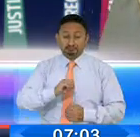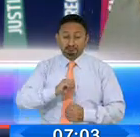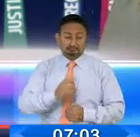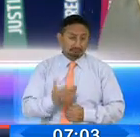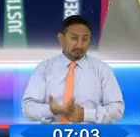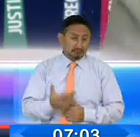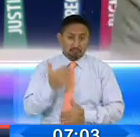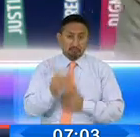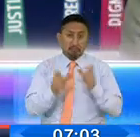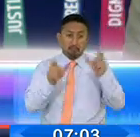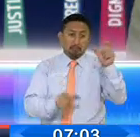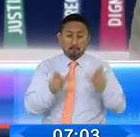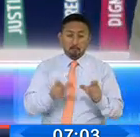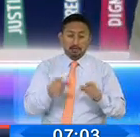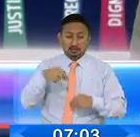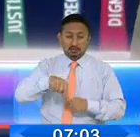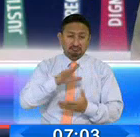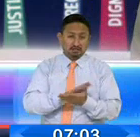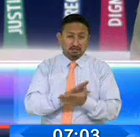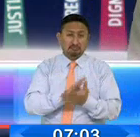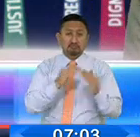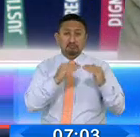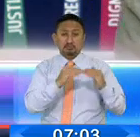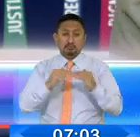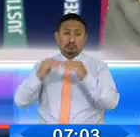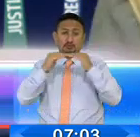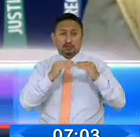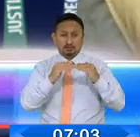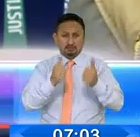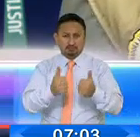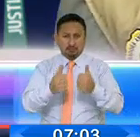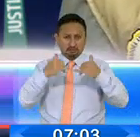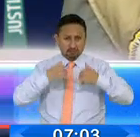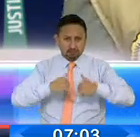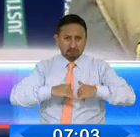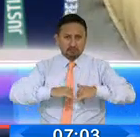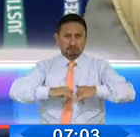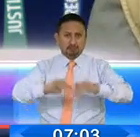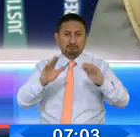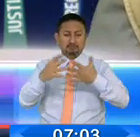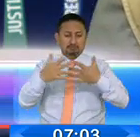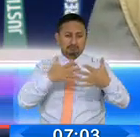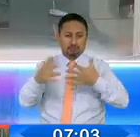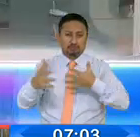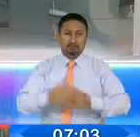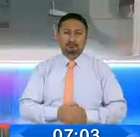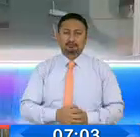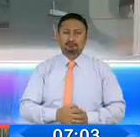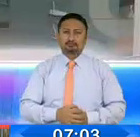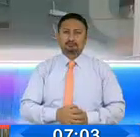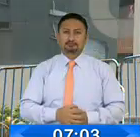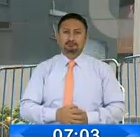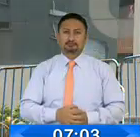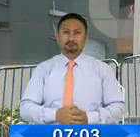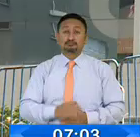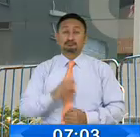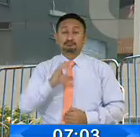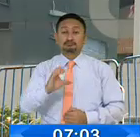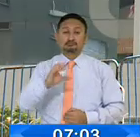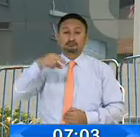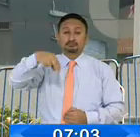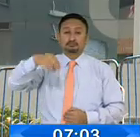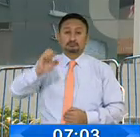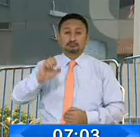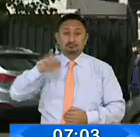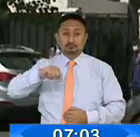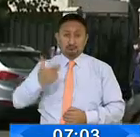tranquilamente la democracia en el país funcione con transparencia. Al Consejo Nacional Electoral CNE también